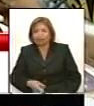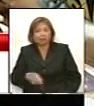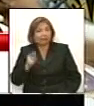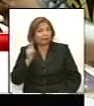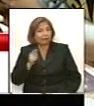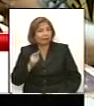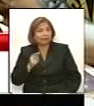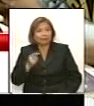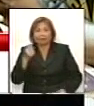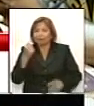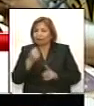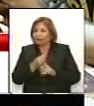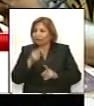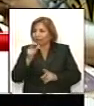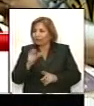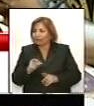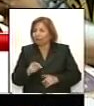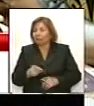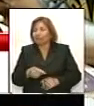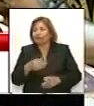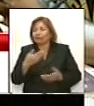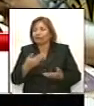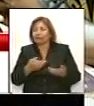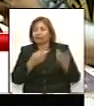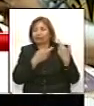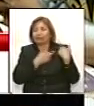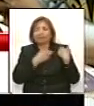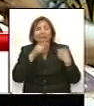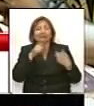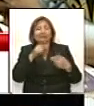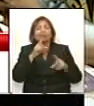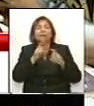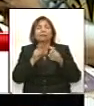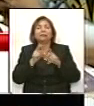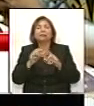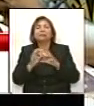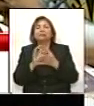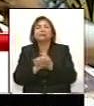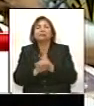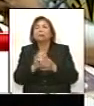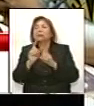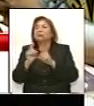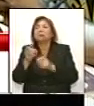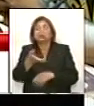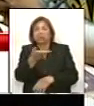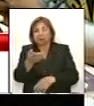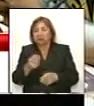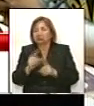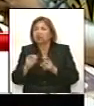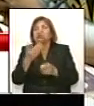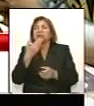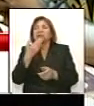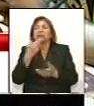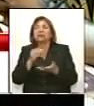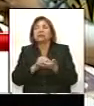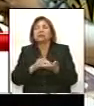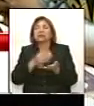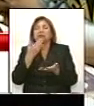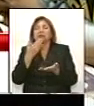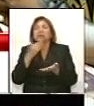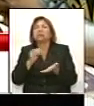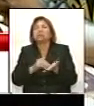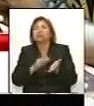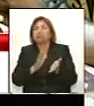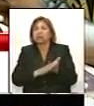con las víctimas en esos tipos de casos es que se les encarga a las víctimas que empiecen a preguntar en su grupo de amigos quién es la persona que supuestamente